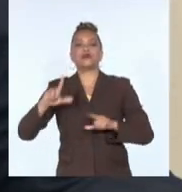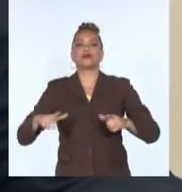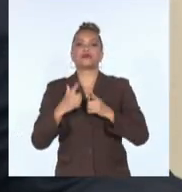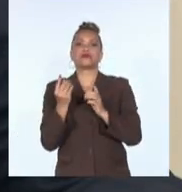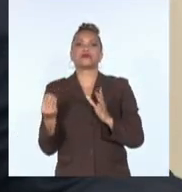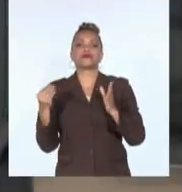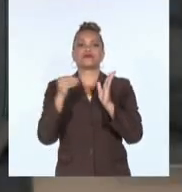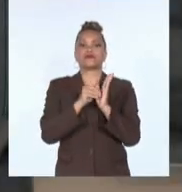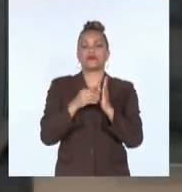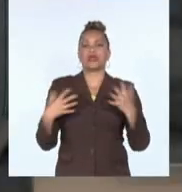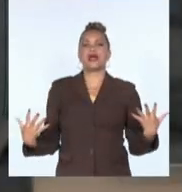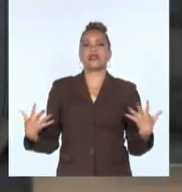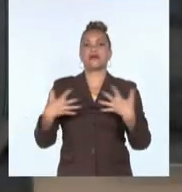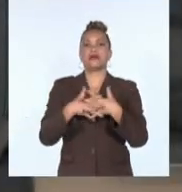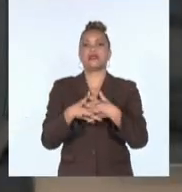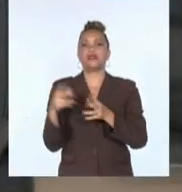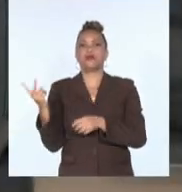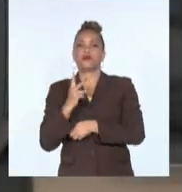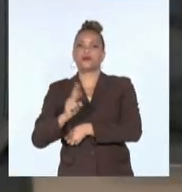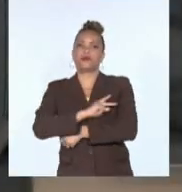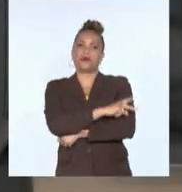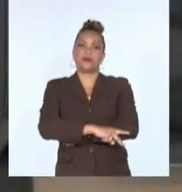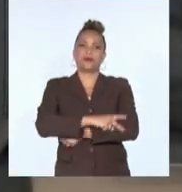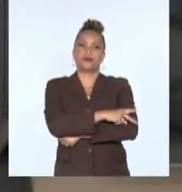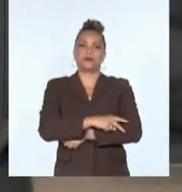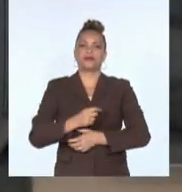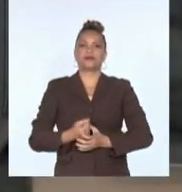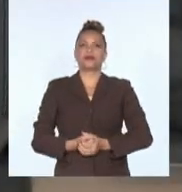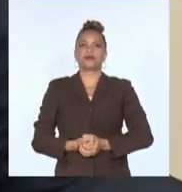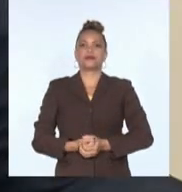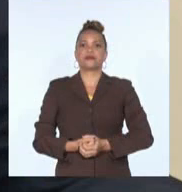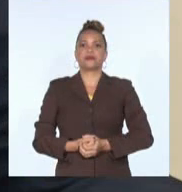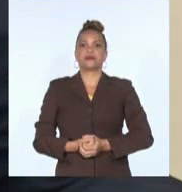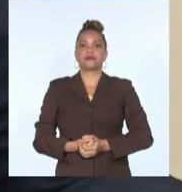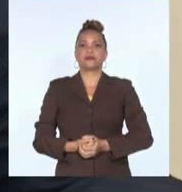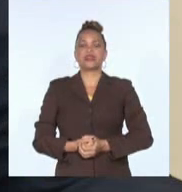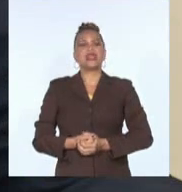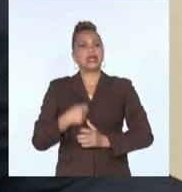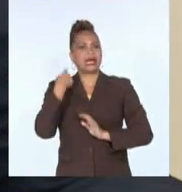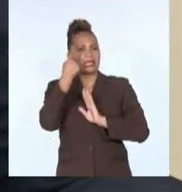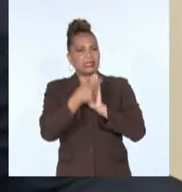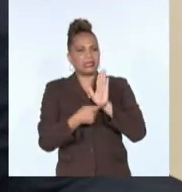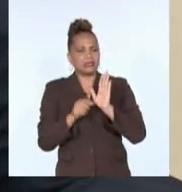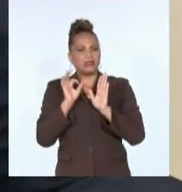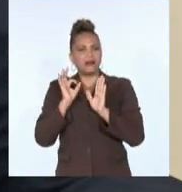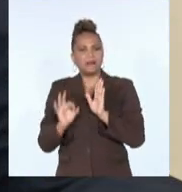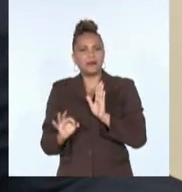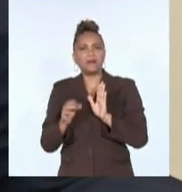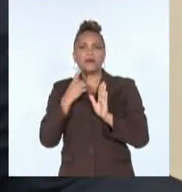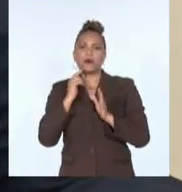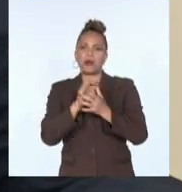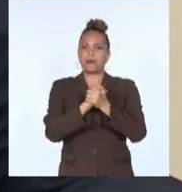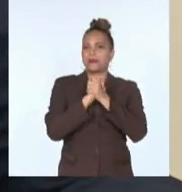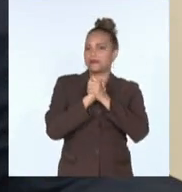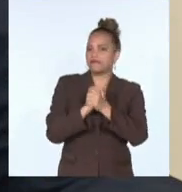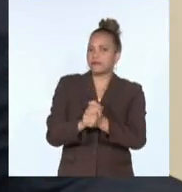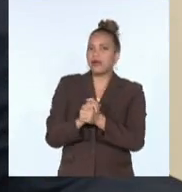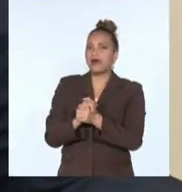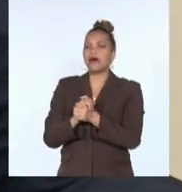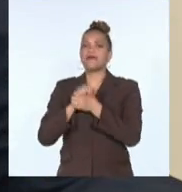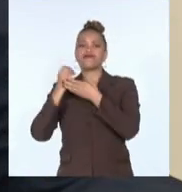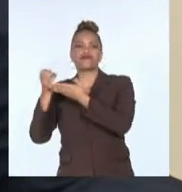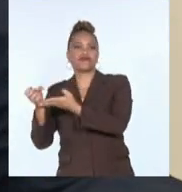relaciones diplomáticas entre nuestros países, periodo que se ha caracterizado por los nexos de amistad, estrecha